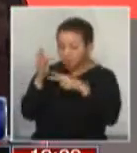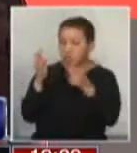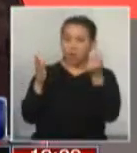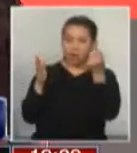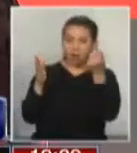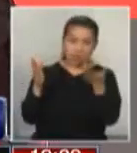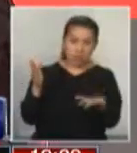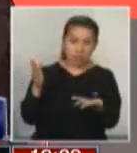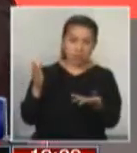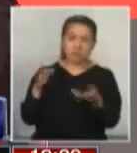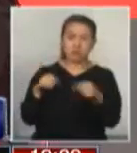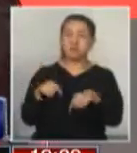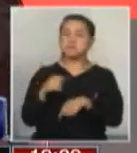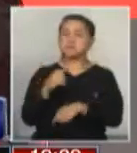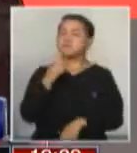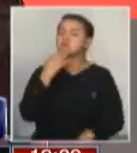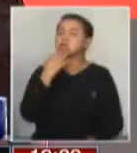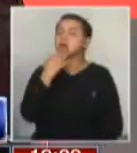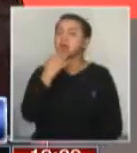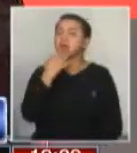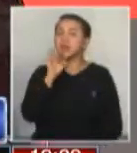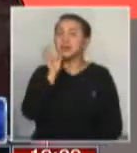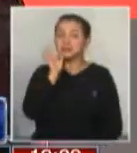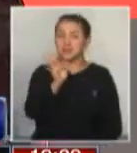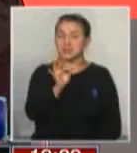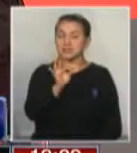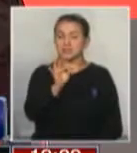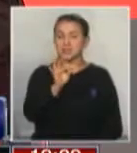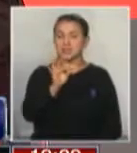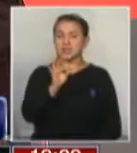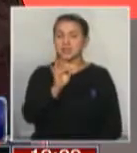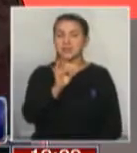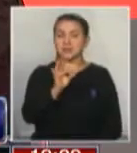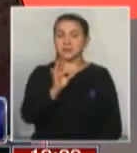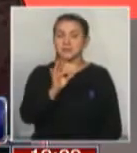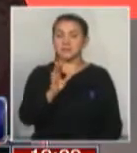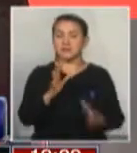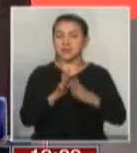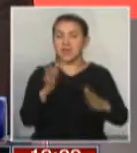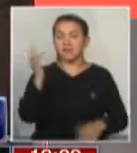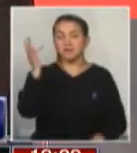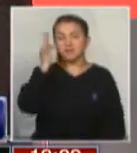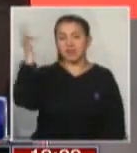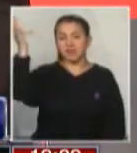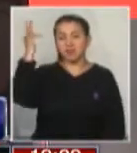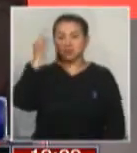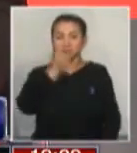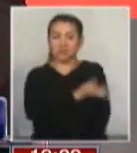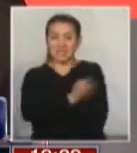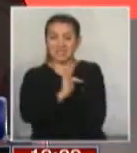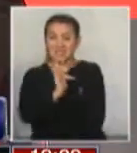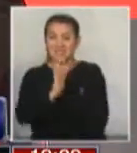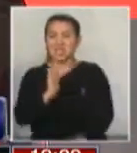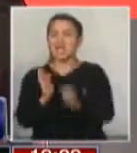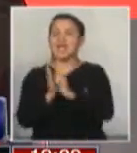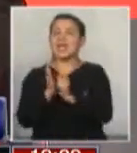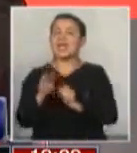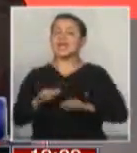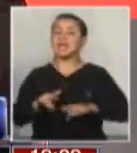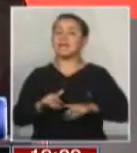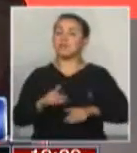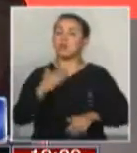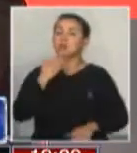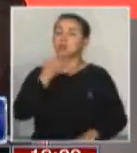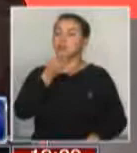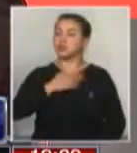con esta frase que dice de agilidad que de realidad que es un gran filósofo francés dice escribo porque cuando